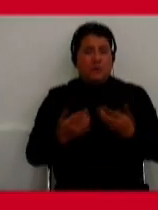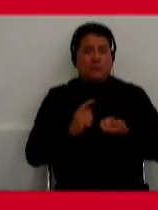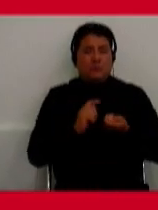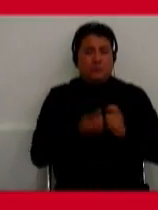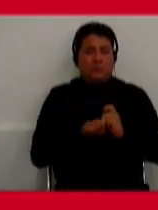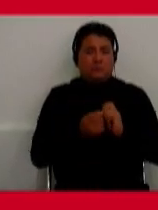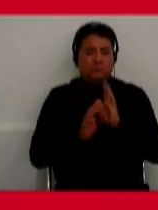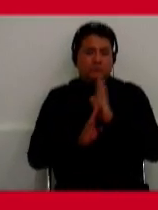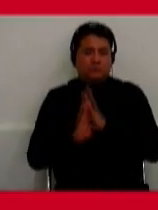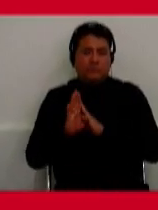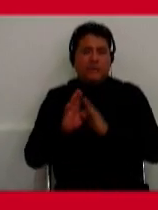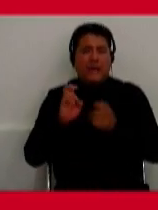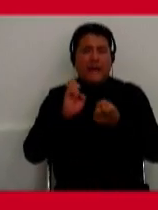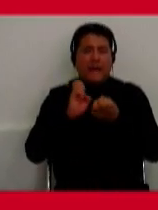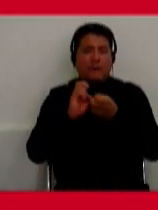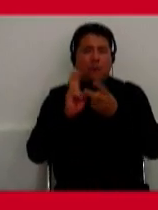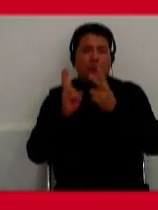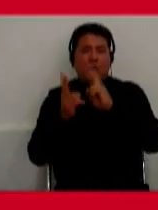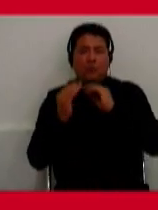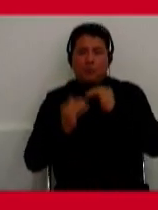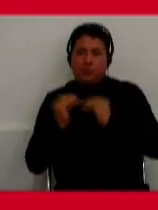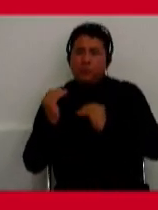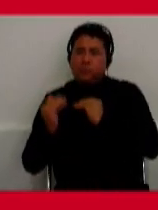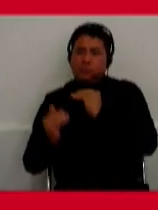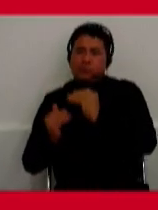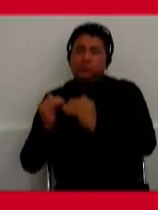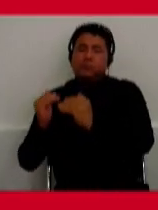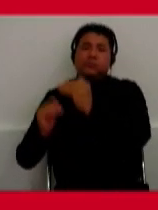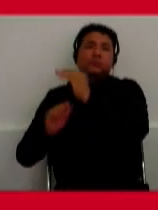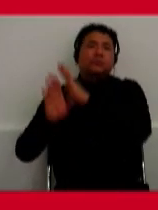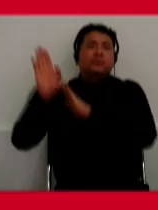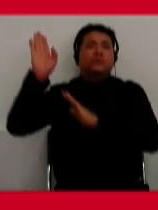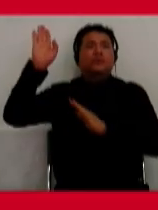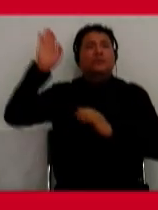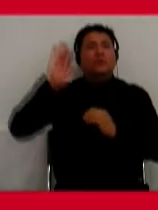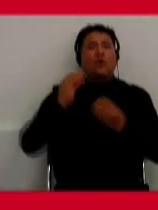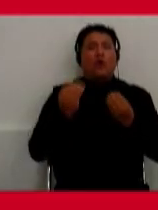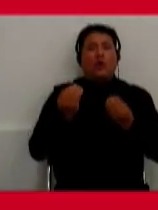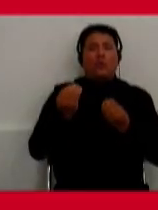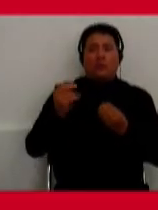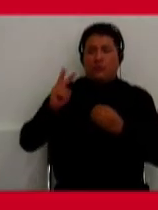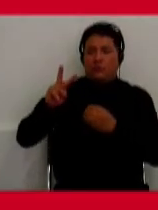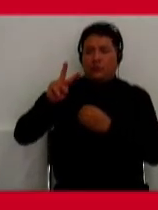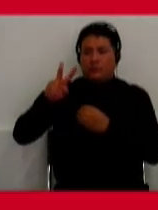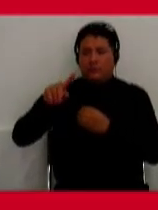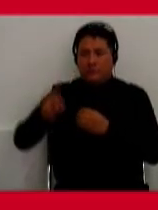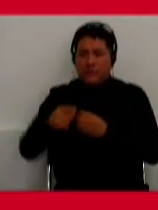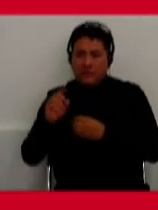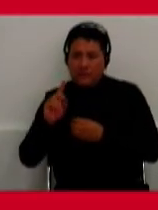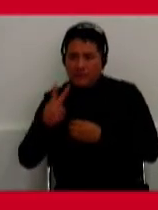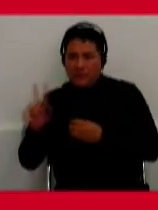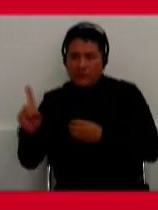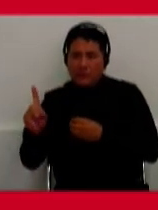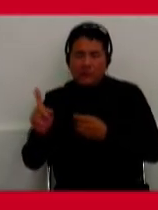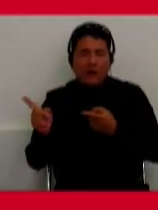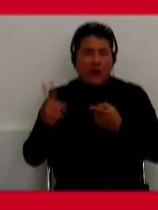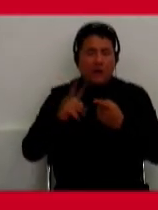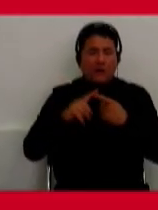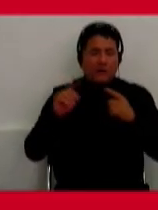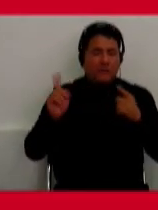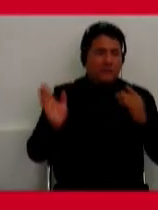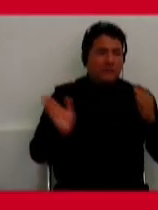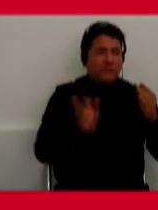en 2021 y dónde nos encontramos al 2024 en una situación más aceptable,